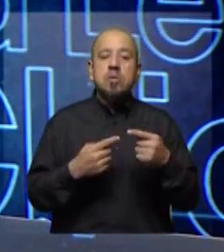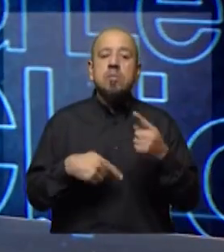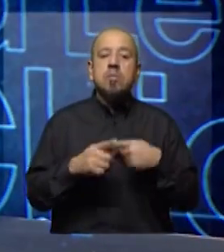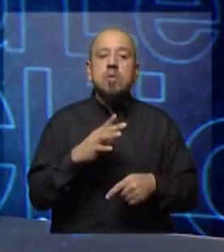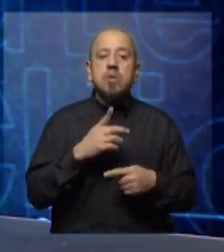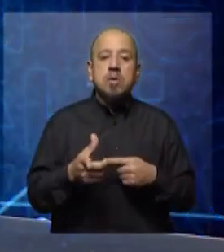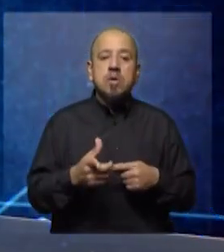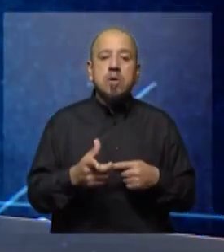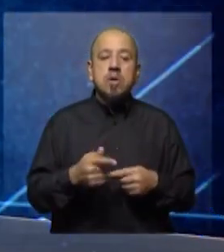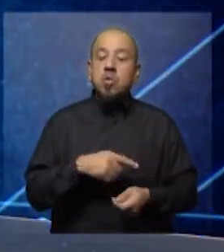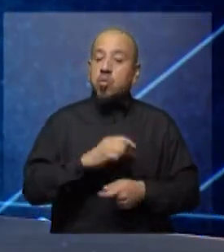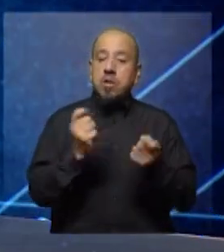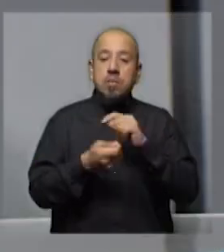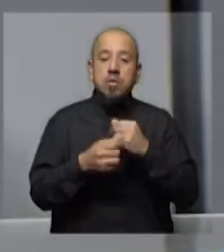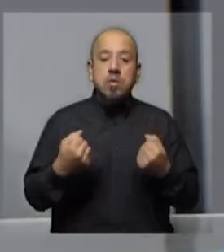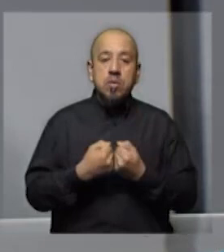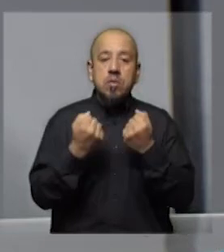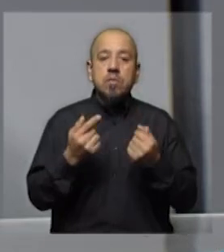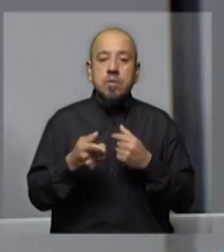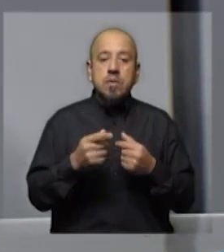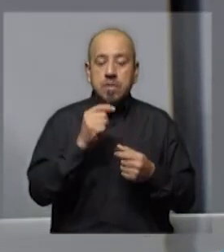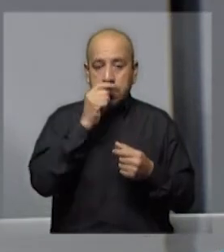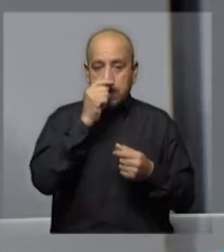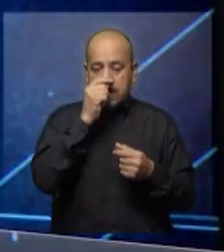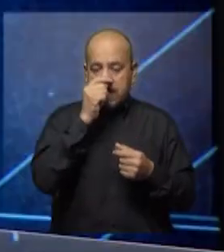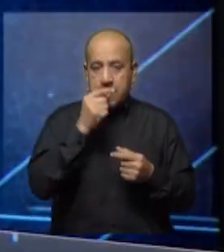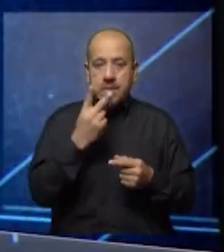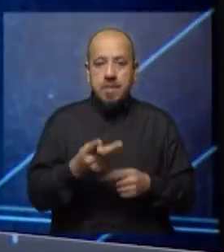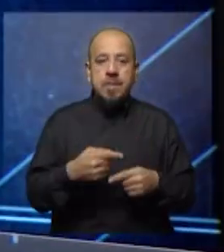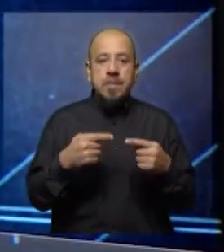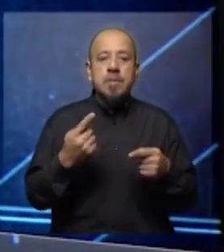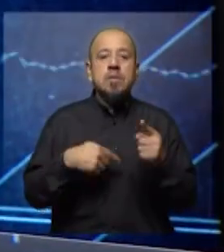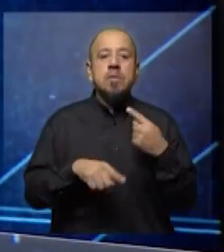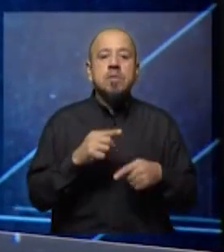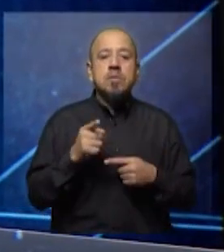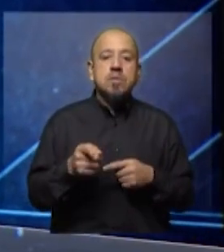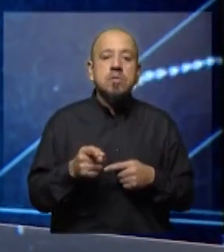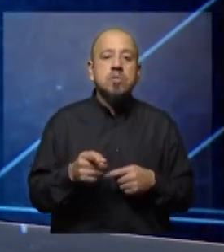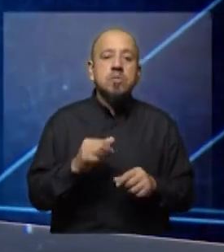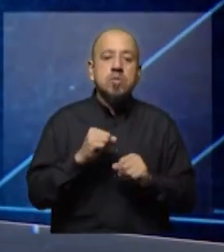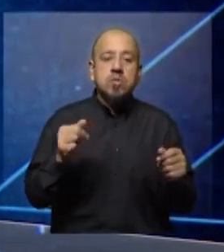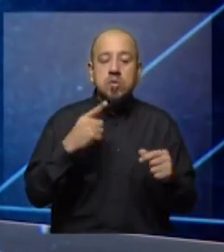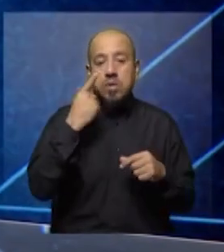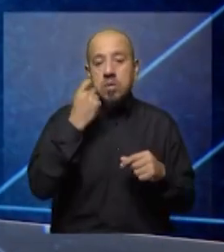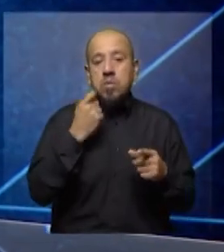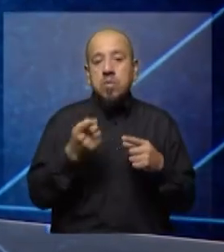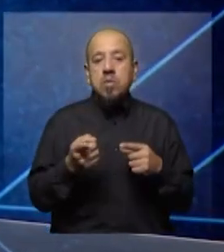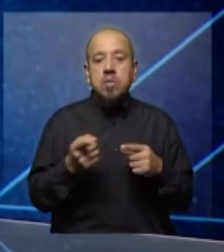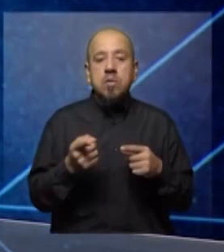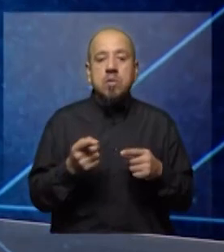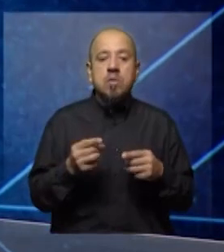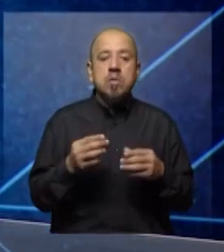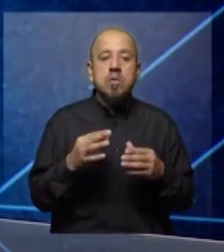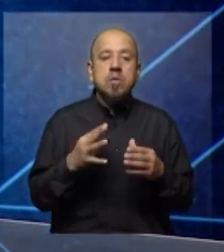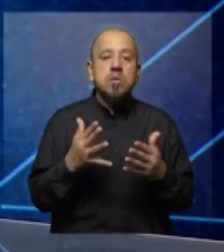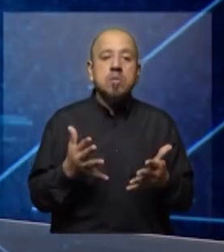de pronto hay un salto cualitativo un cambio de estado y serán las dos cosas Entonces eso vos te permite identificar Cuáles